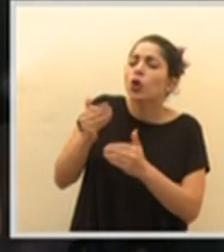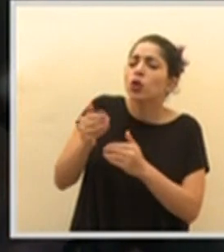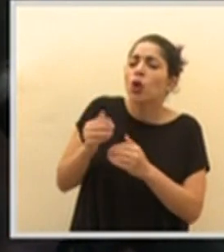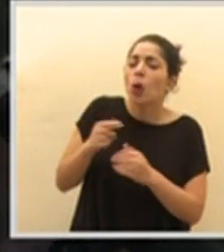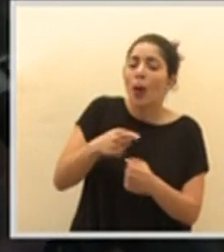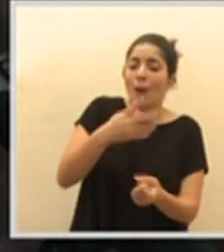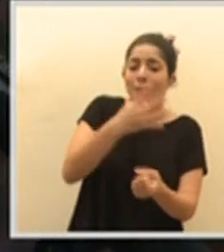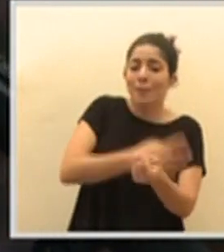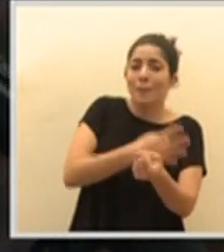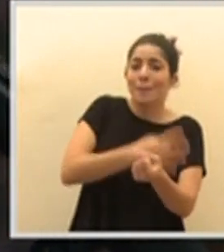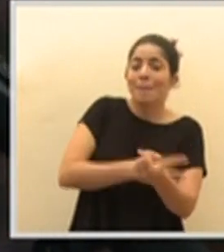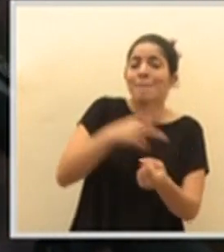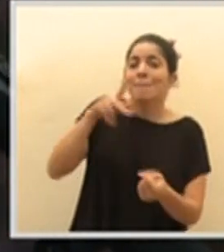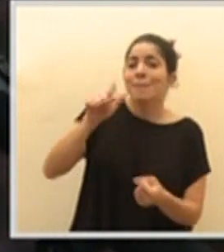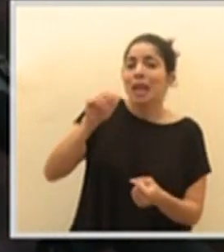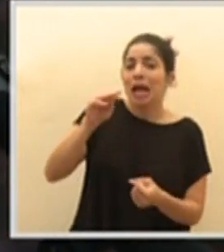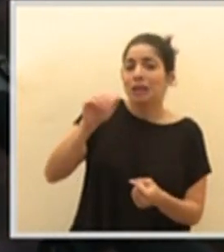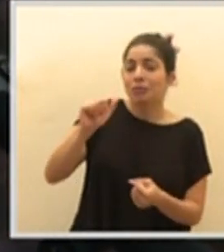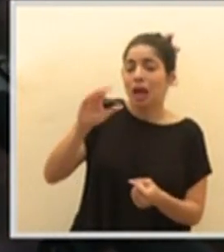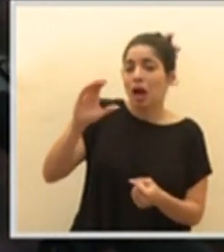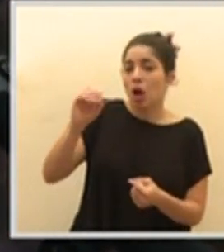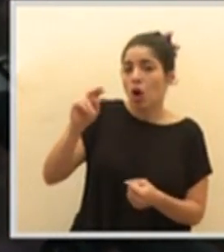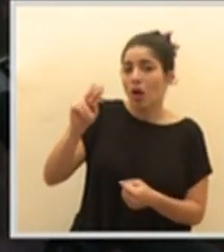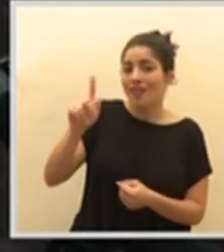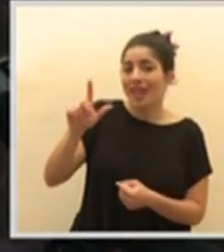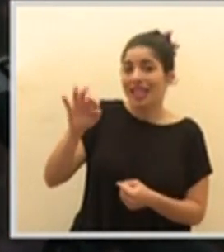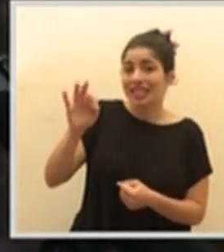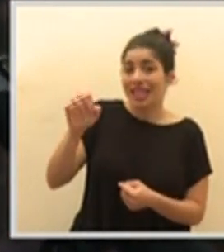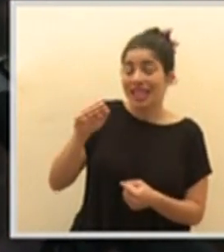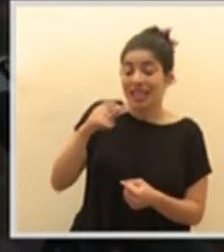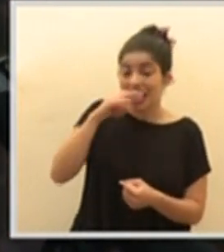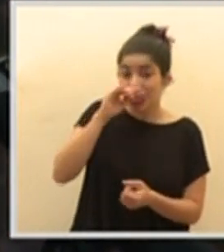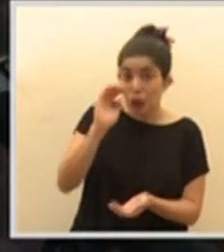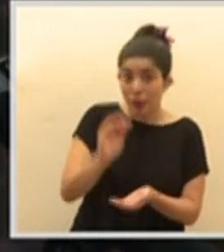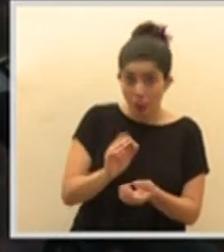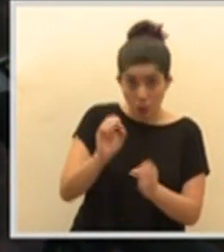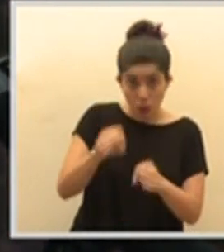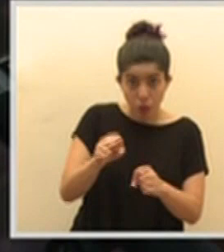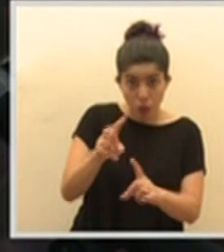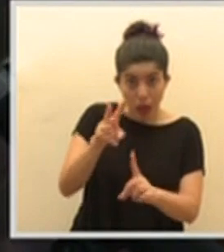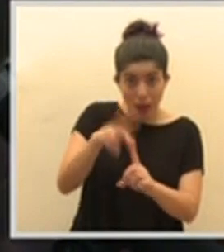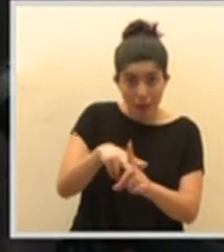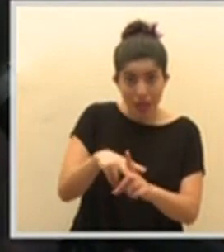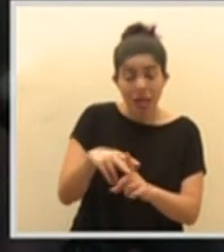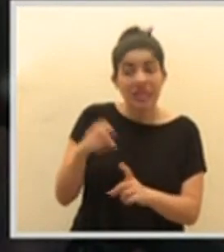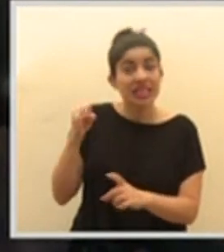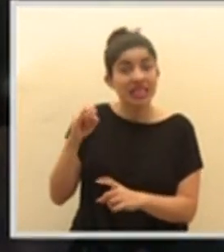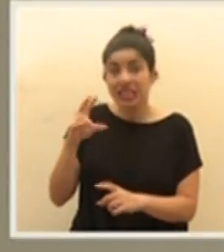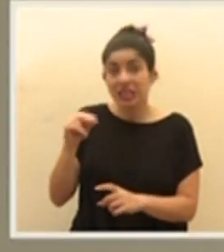plasma convaleciente? ¿Puede aplicarse en niños pequeños? Y si no, ¿a partir de qué edad?